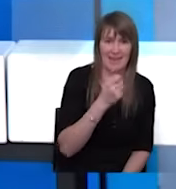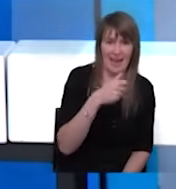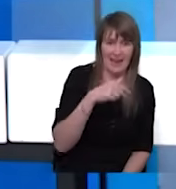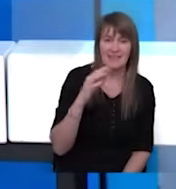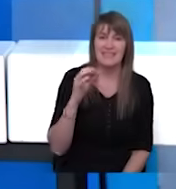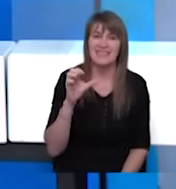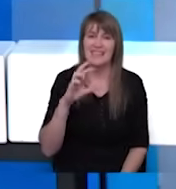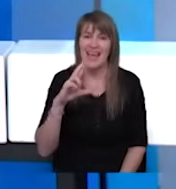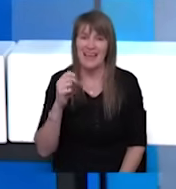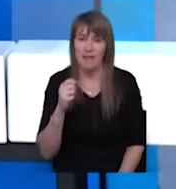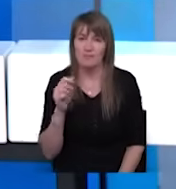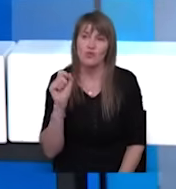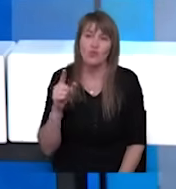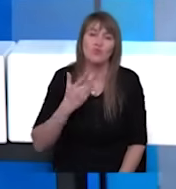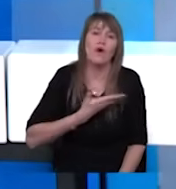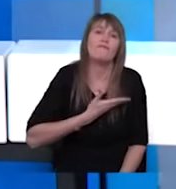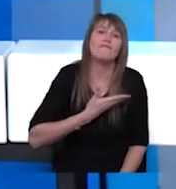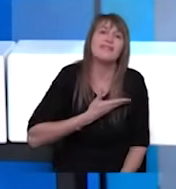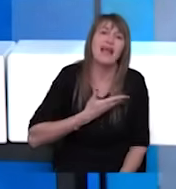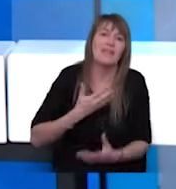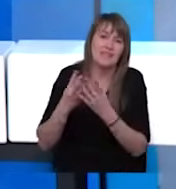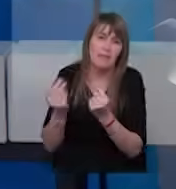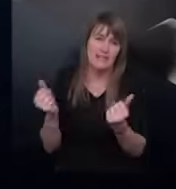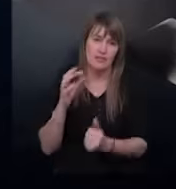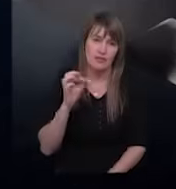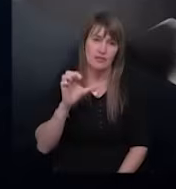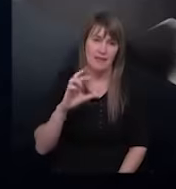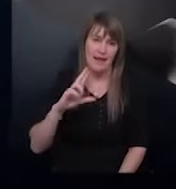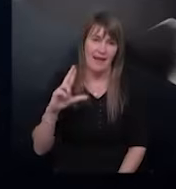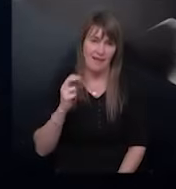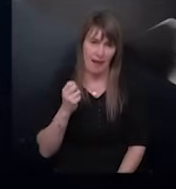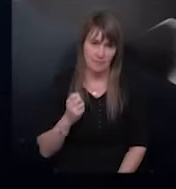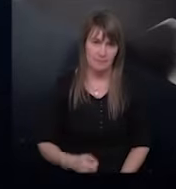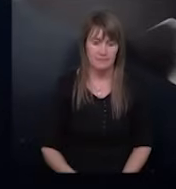las sobrinas de Elio Serra. Con ellas nos vamos. Volvemos mañana, ¿eh? Que pasen bien. Chau.